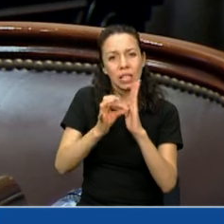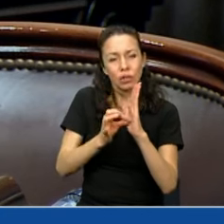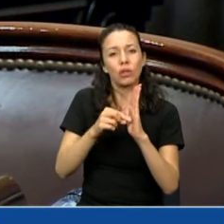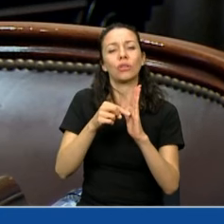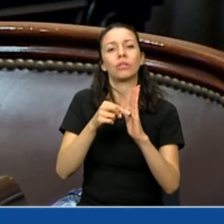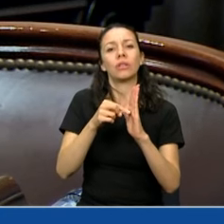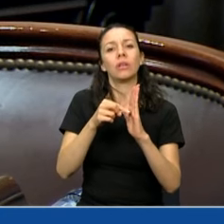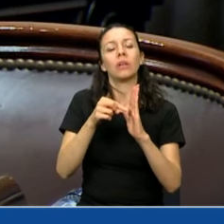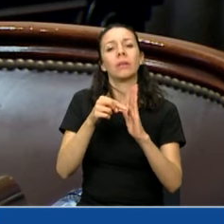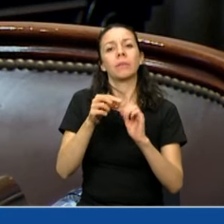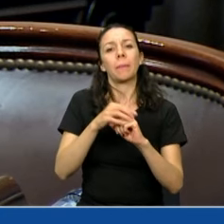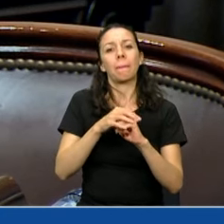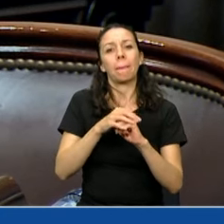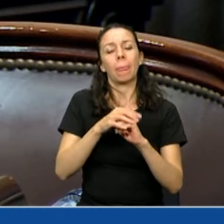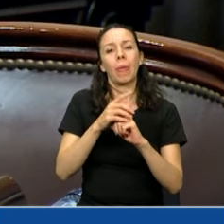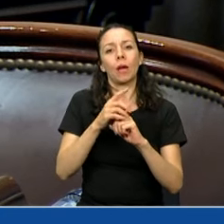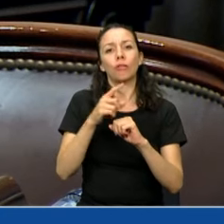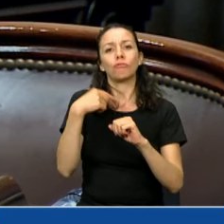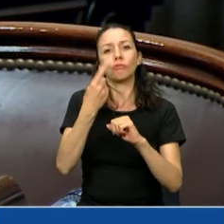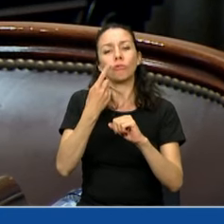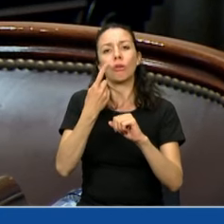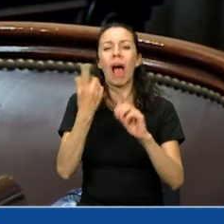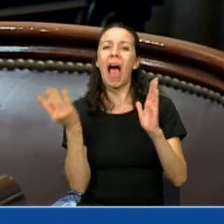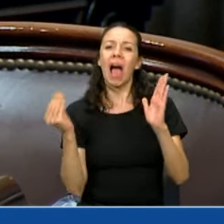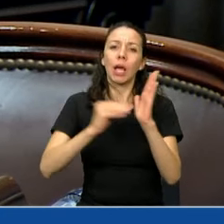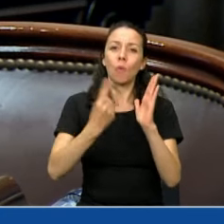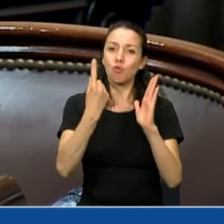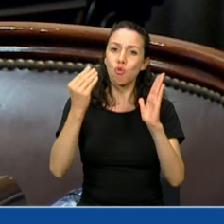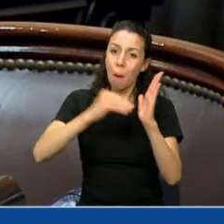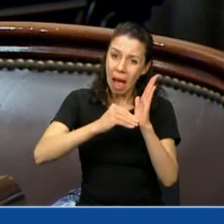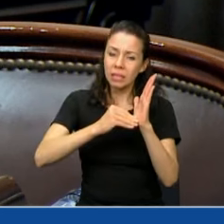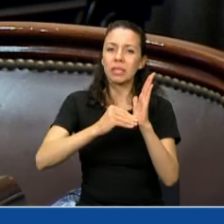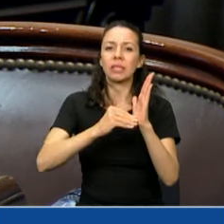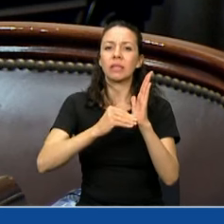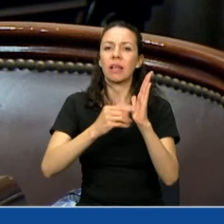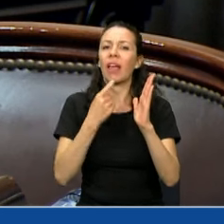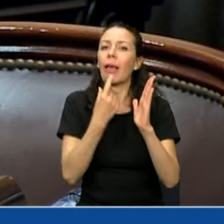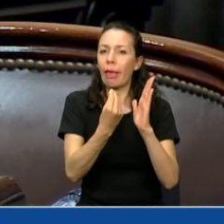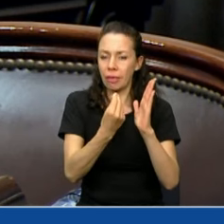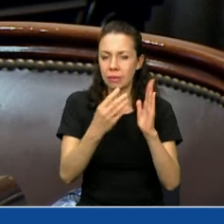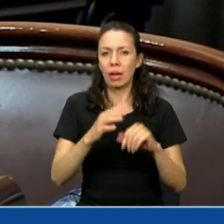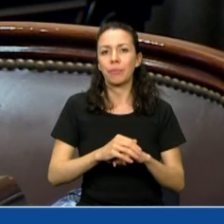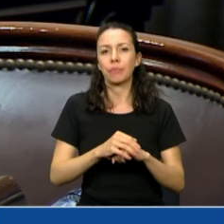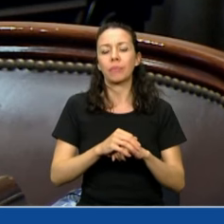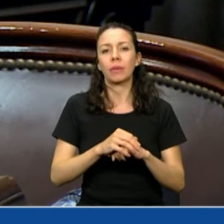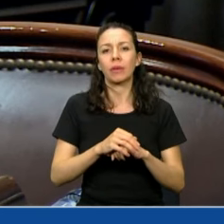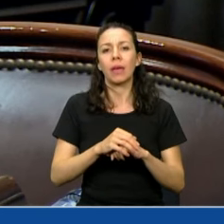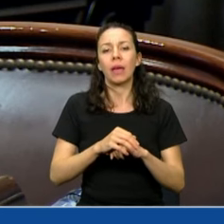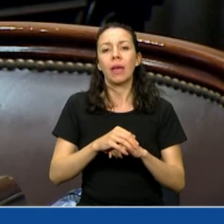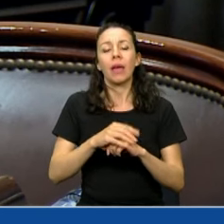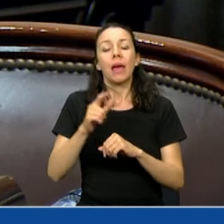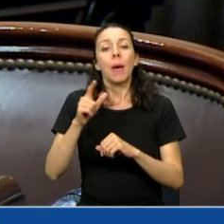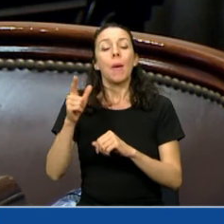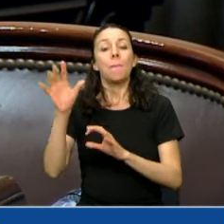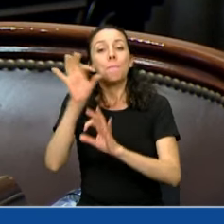incisos hacemos un inciso más que dice lo siguiente los adquirentes de los